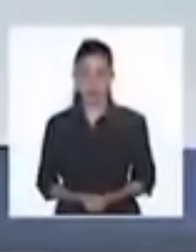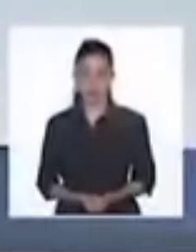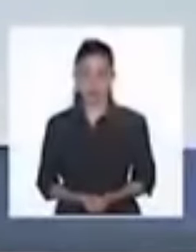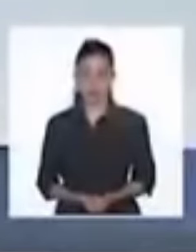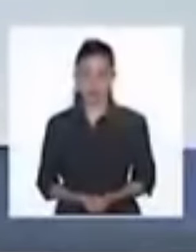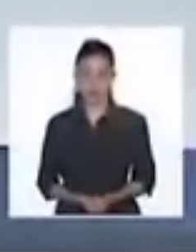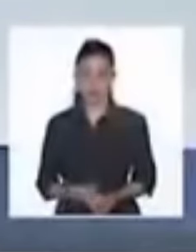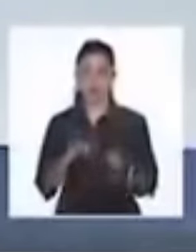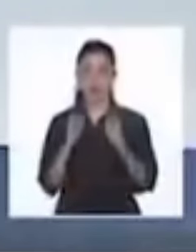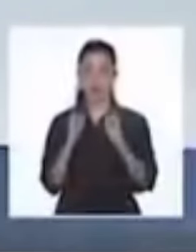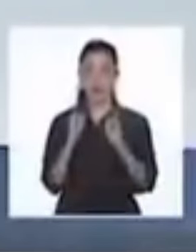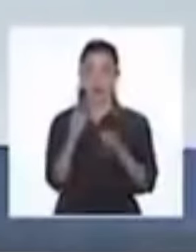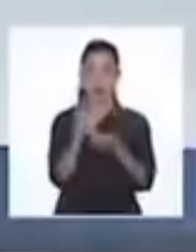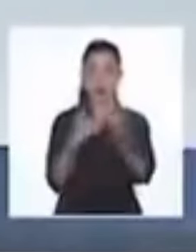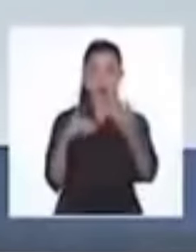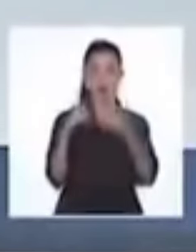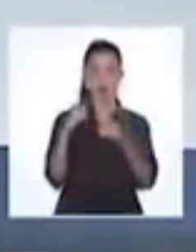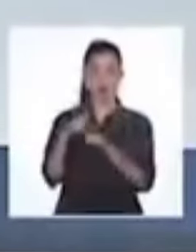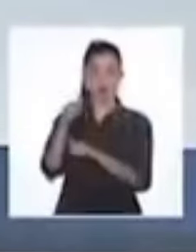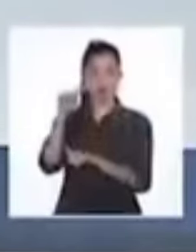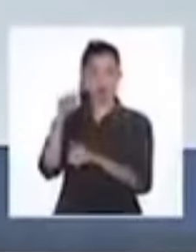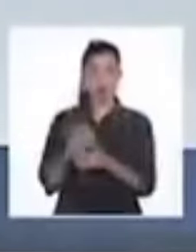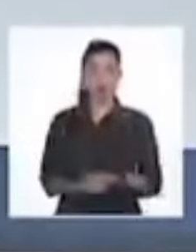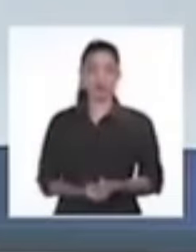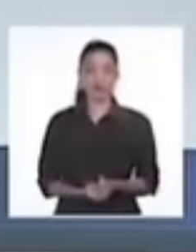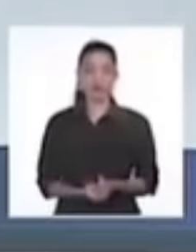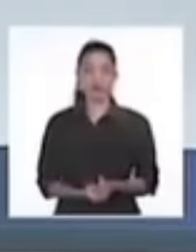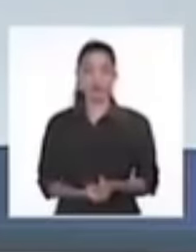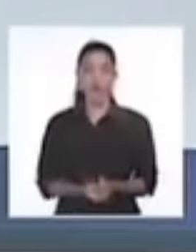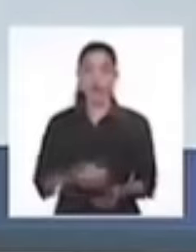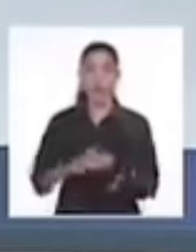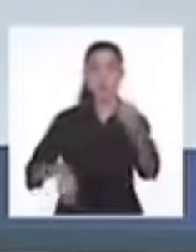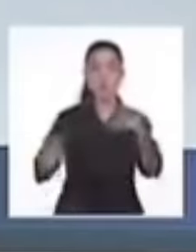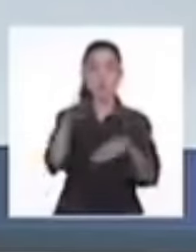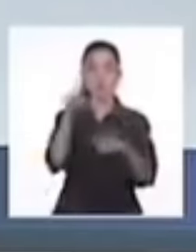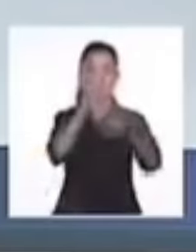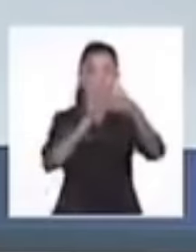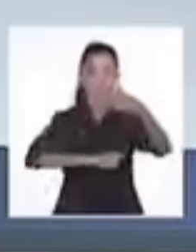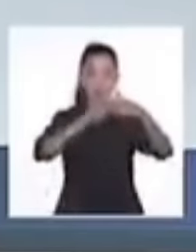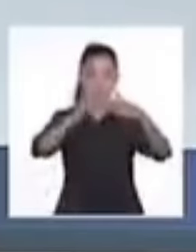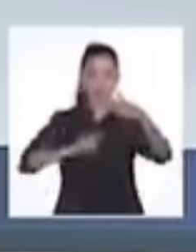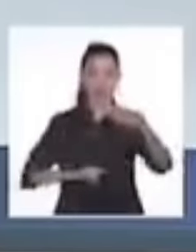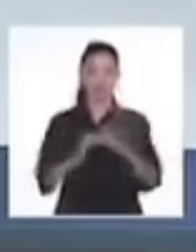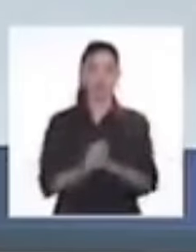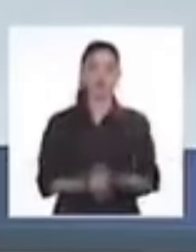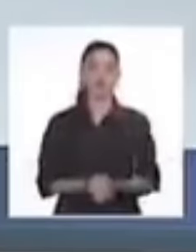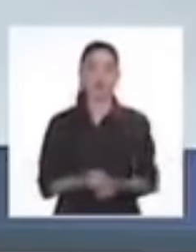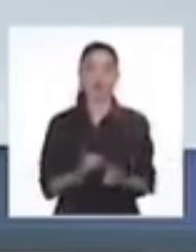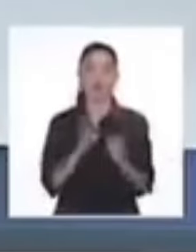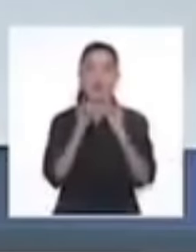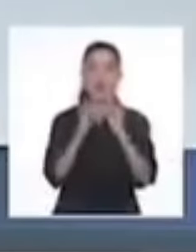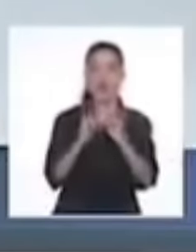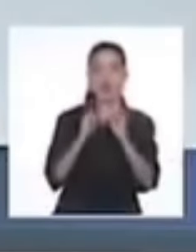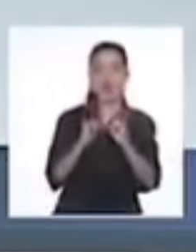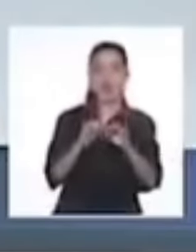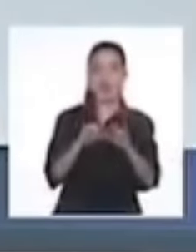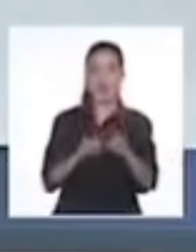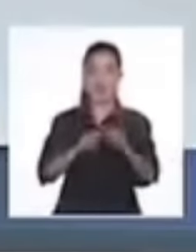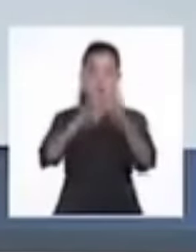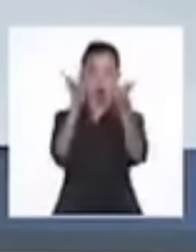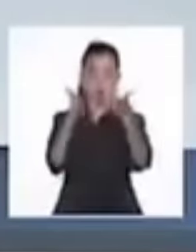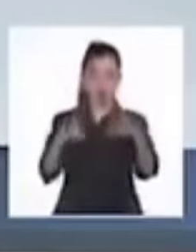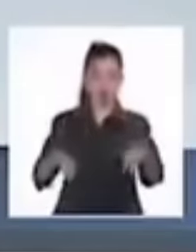Informábamos al inicio de nuestra emisión que el Ministerio de Energía y Minas daba cuenta en la red social X que tras la salida imprevista de